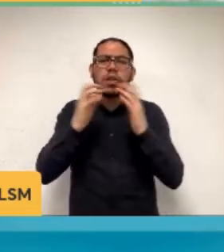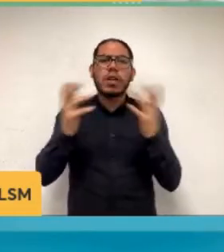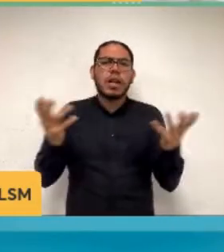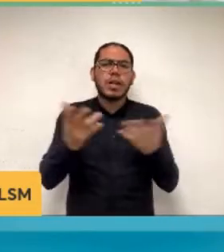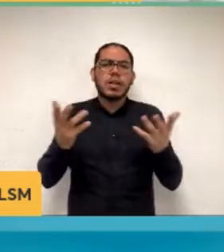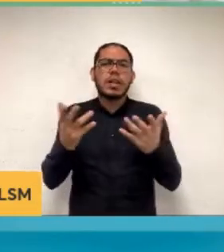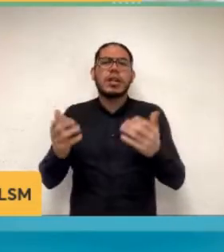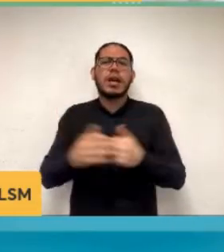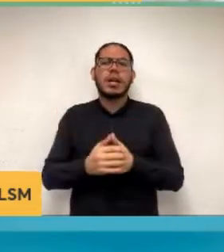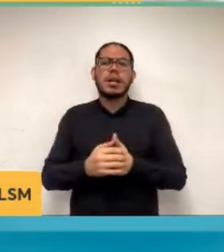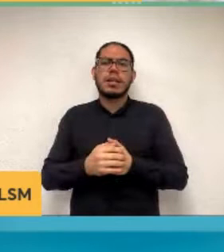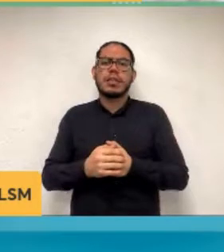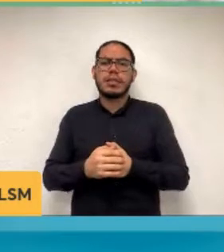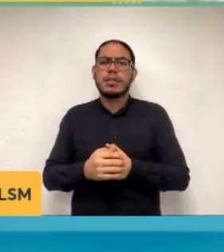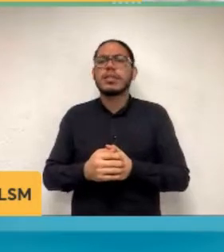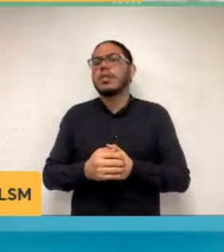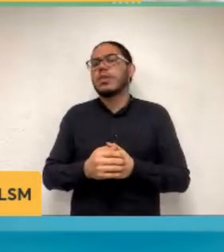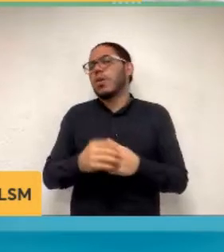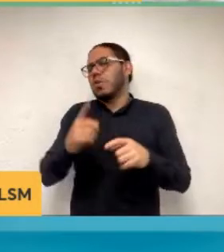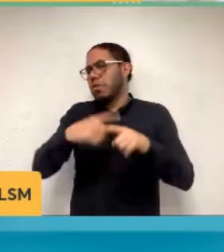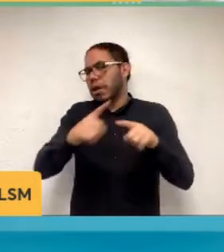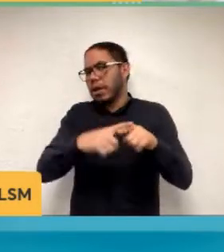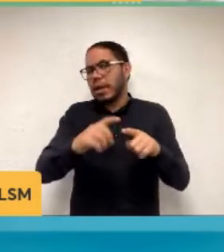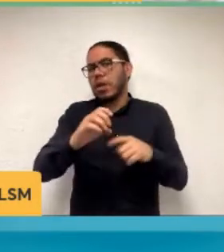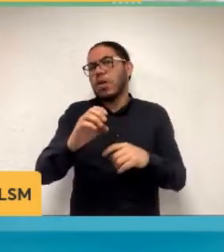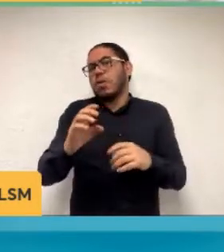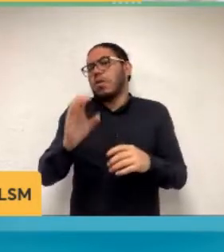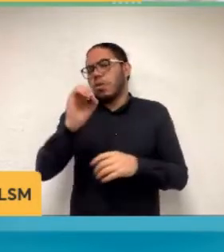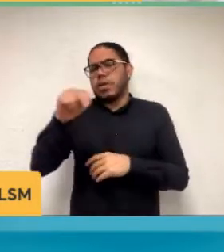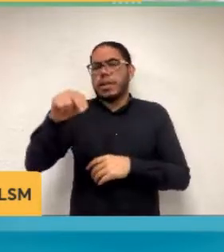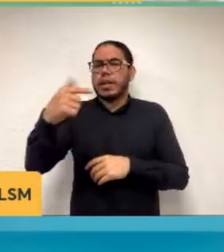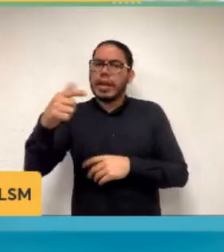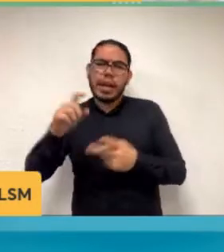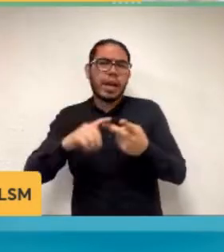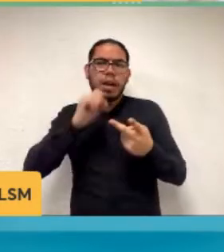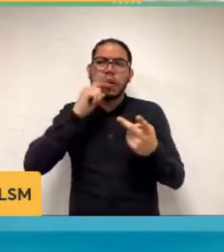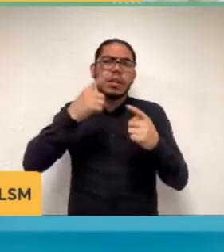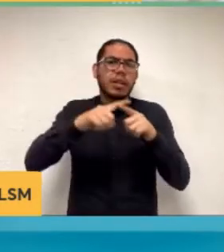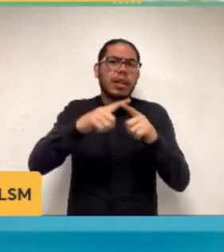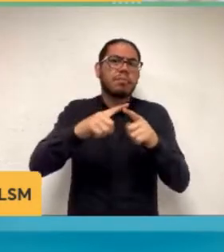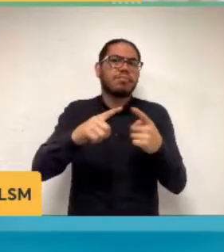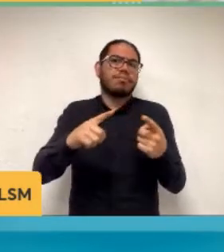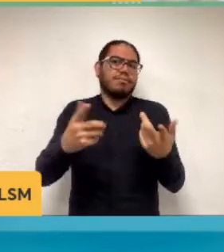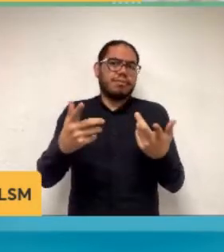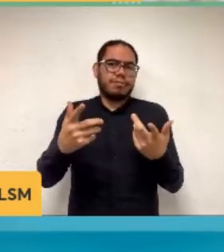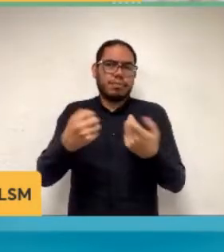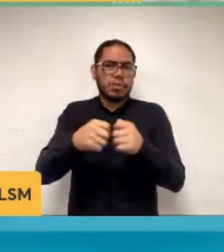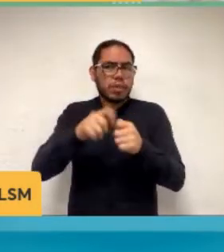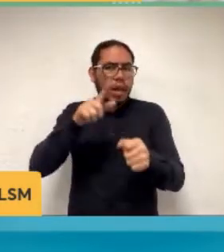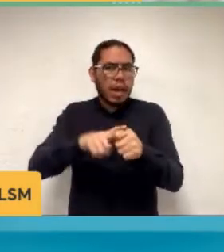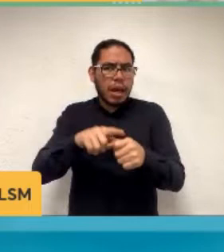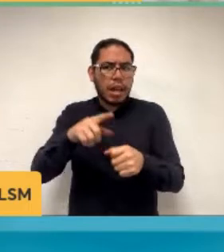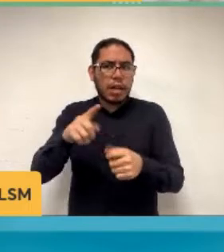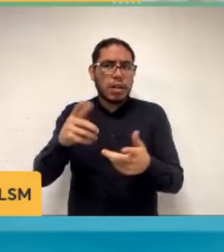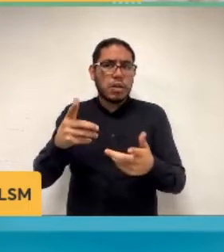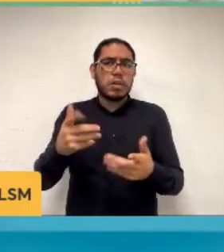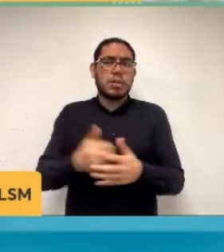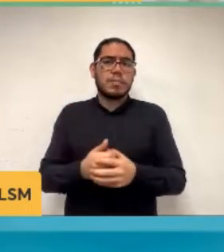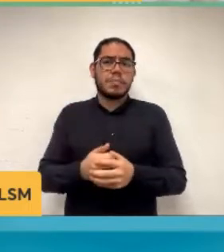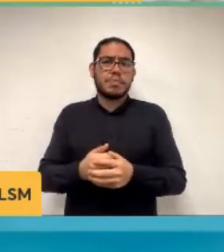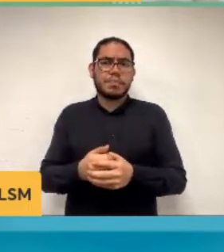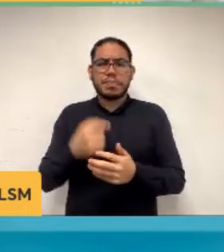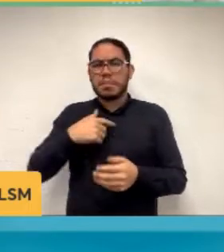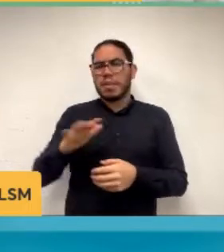los resultados de cualquier ONG y empezar a generar capital social. Me parece que es